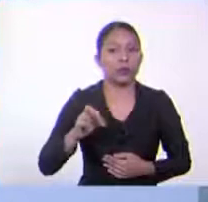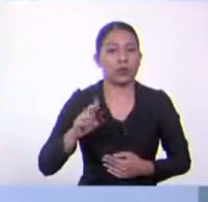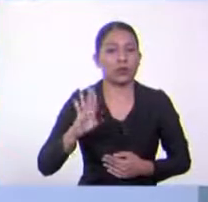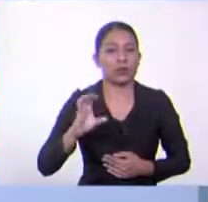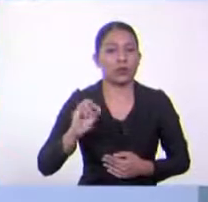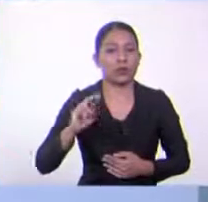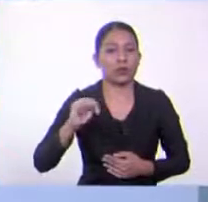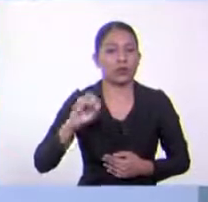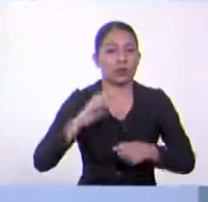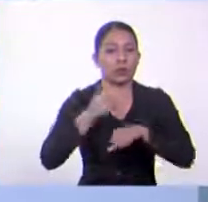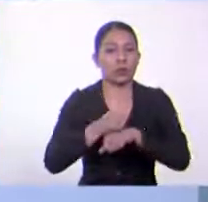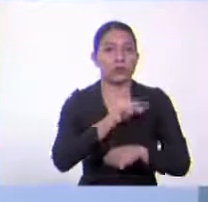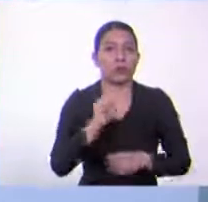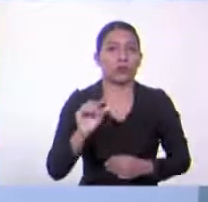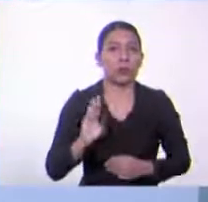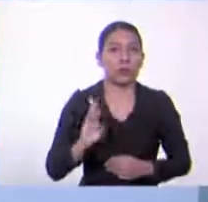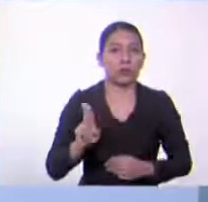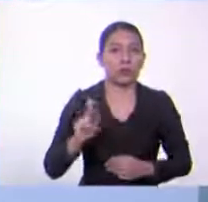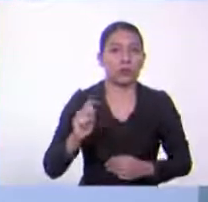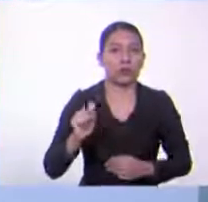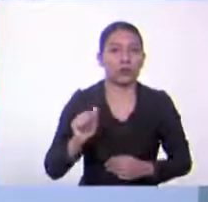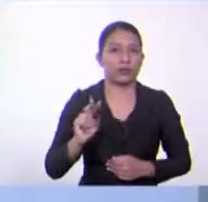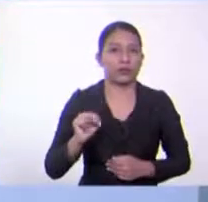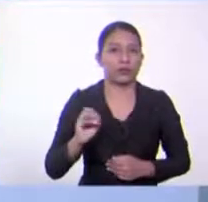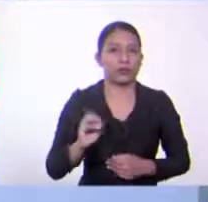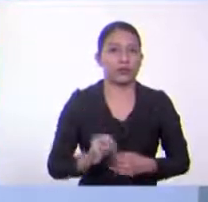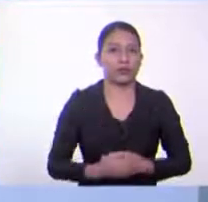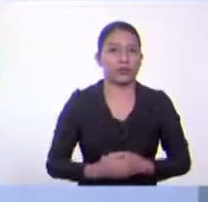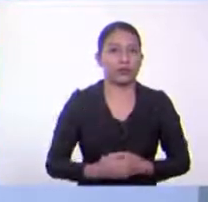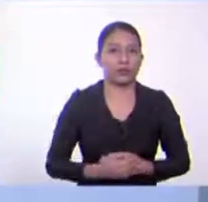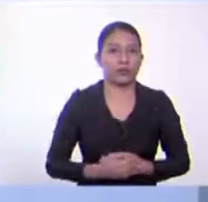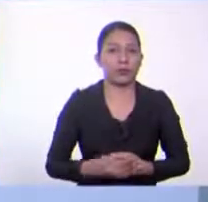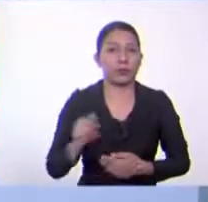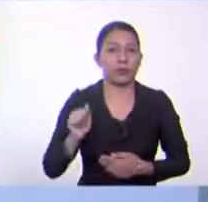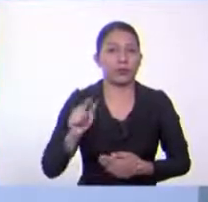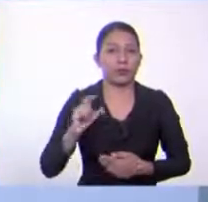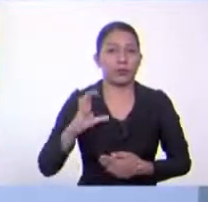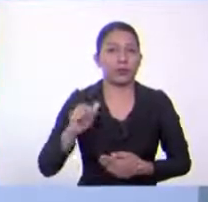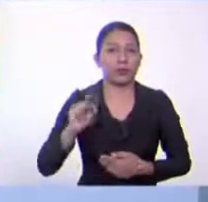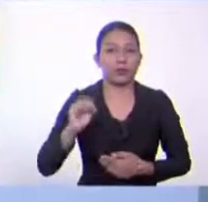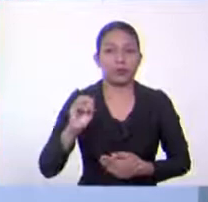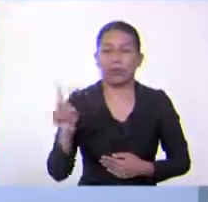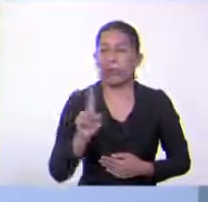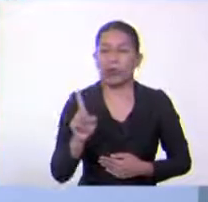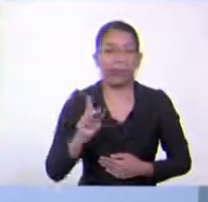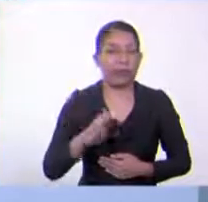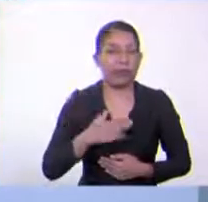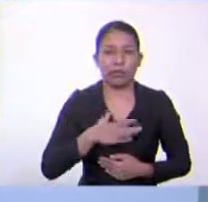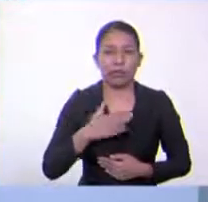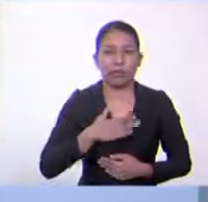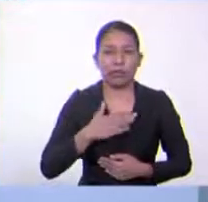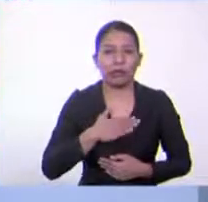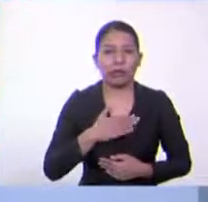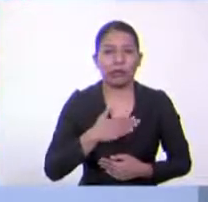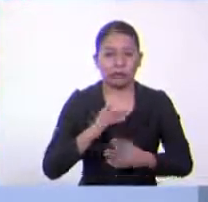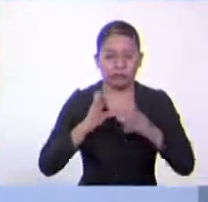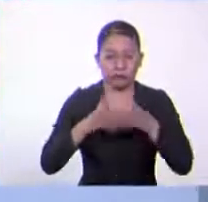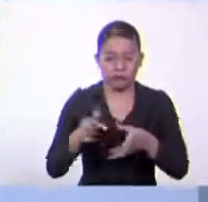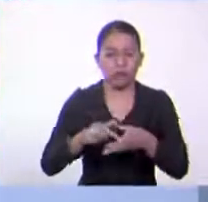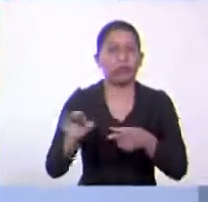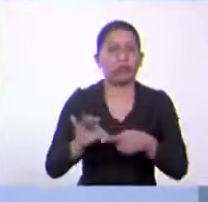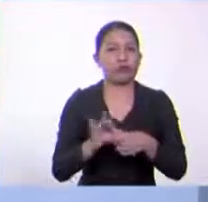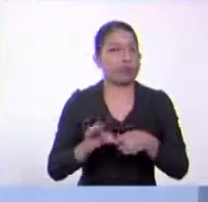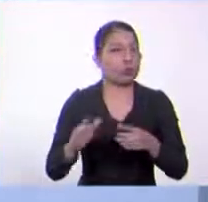Por tanto, él se llama butano. Los alcanos no tienen grupo